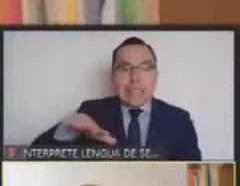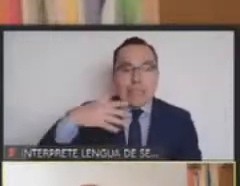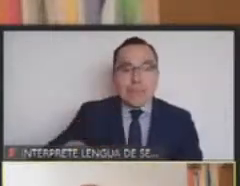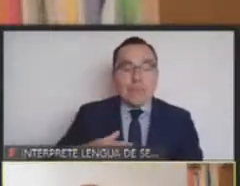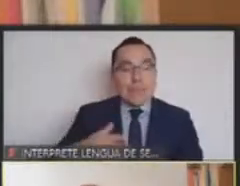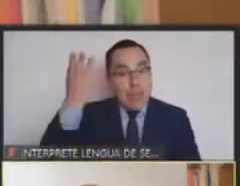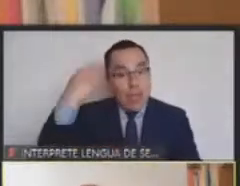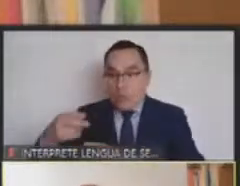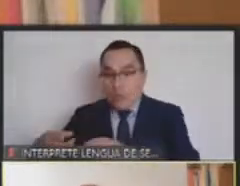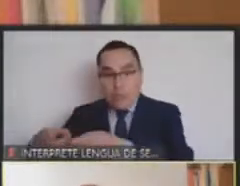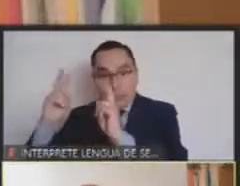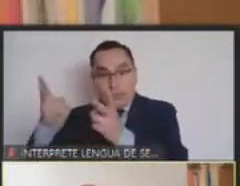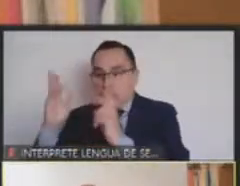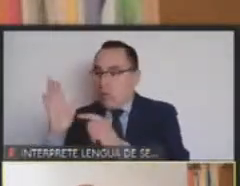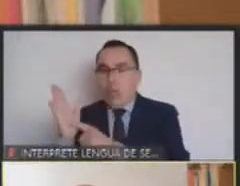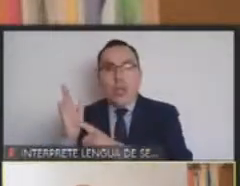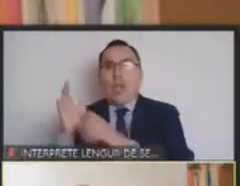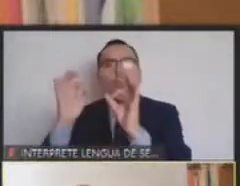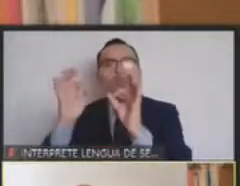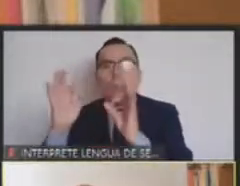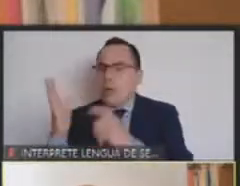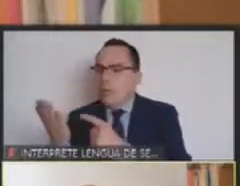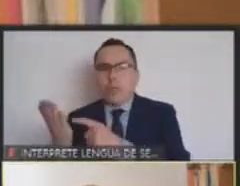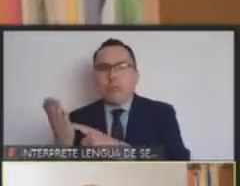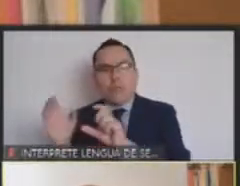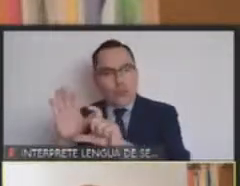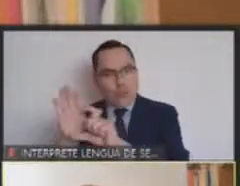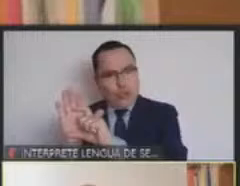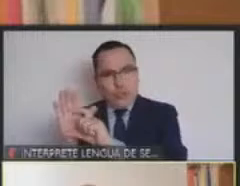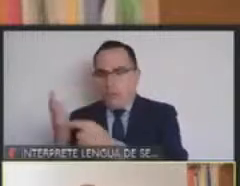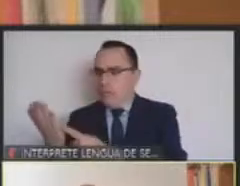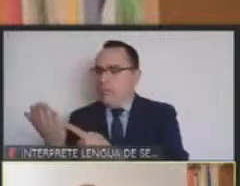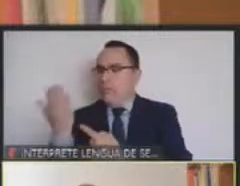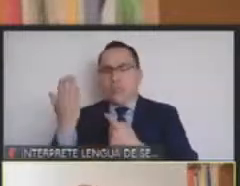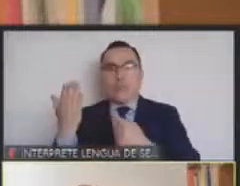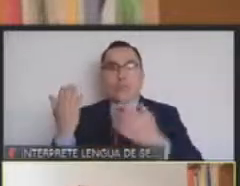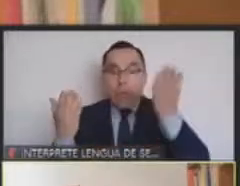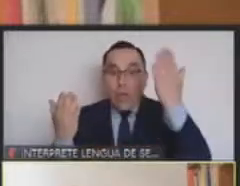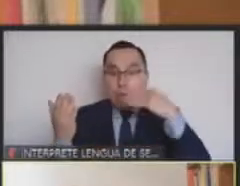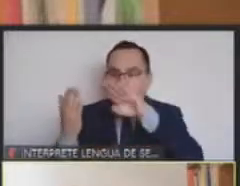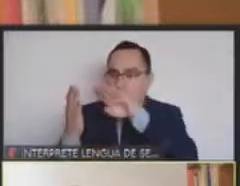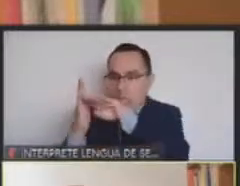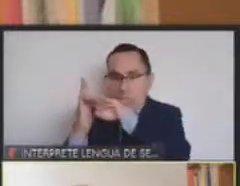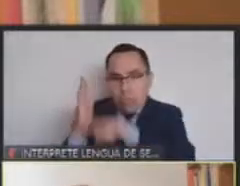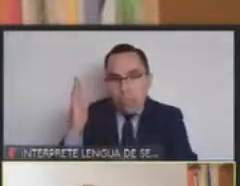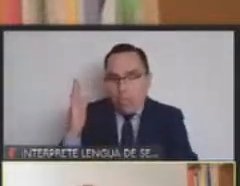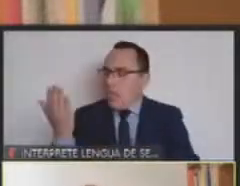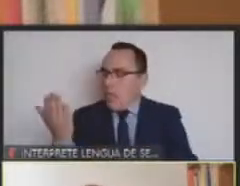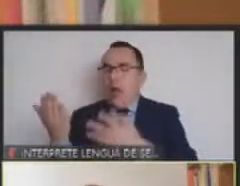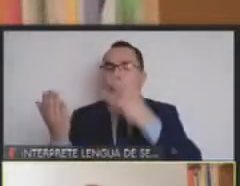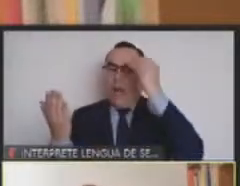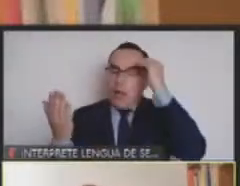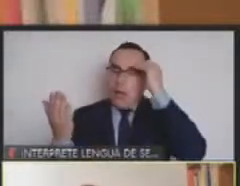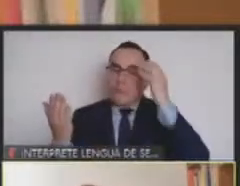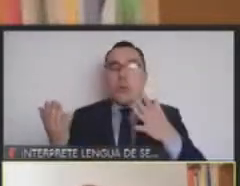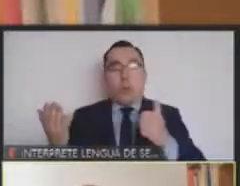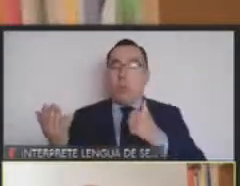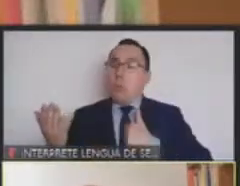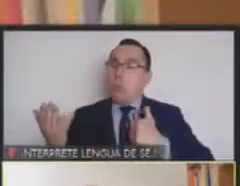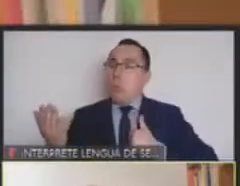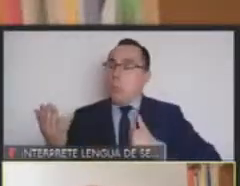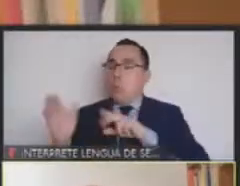derecho clásico, en que él tenía el juez un perfil mucho más bajo, reducido a aplicar la norma